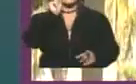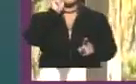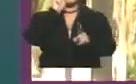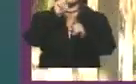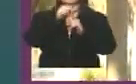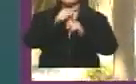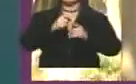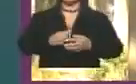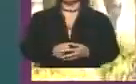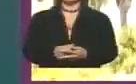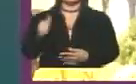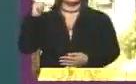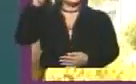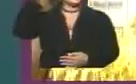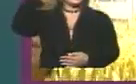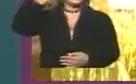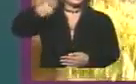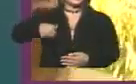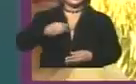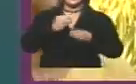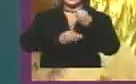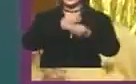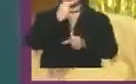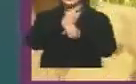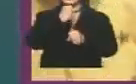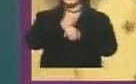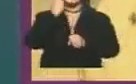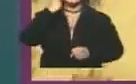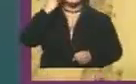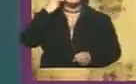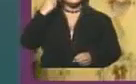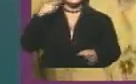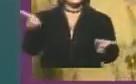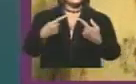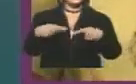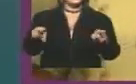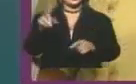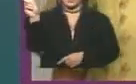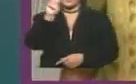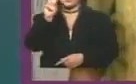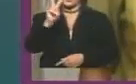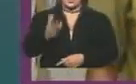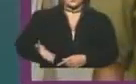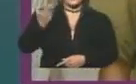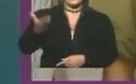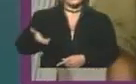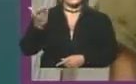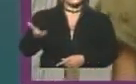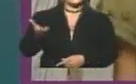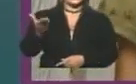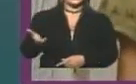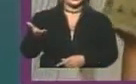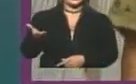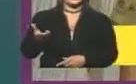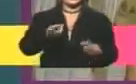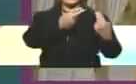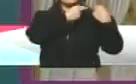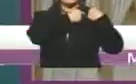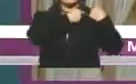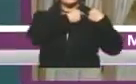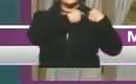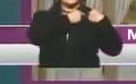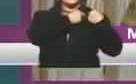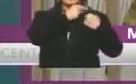dedicada al hecho tradicional y... Bueno, la importancia de ejercer